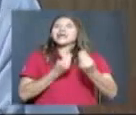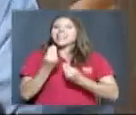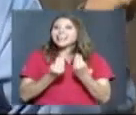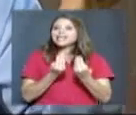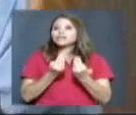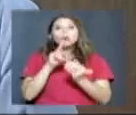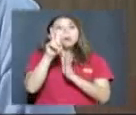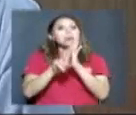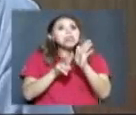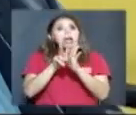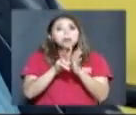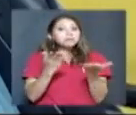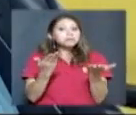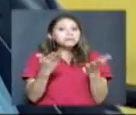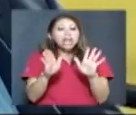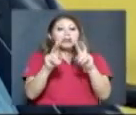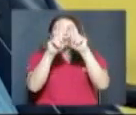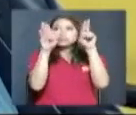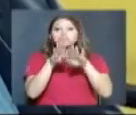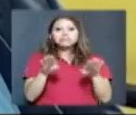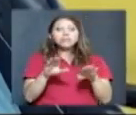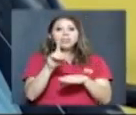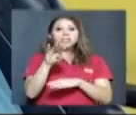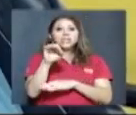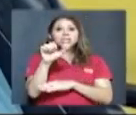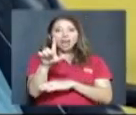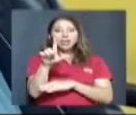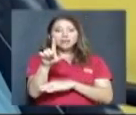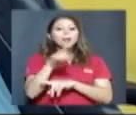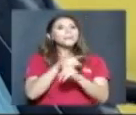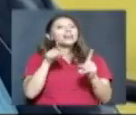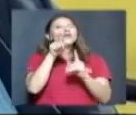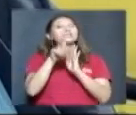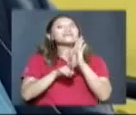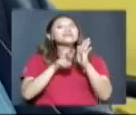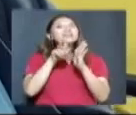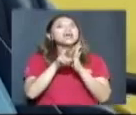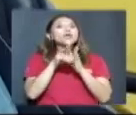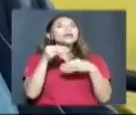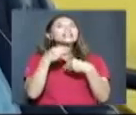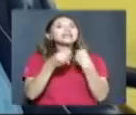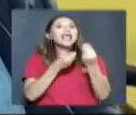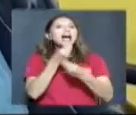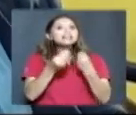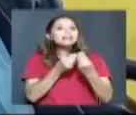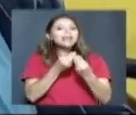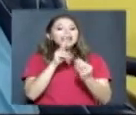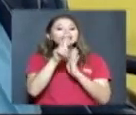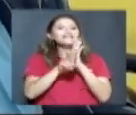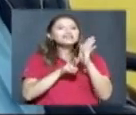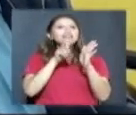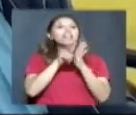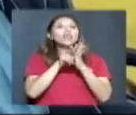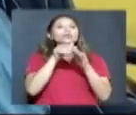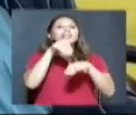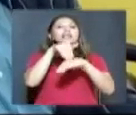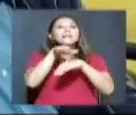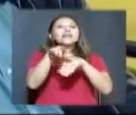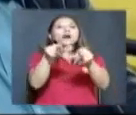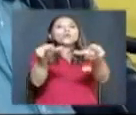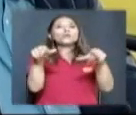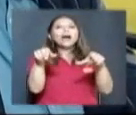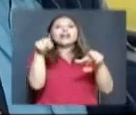el que cualquiera tiene en su computador. Sin embargo, ese video se envía a una estación donde ya se transmite, ¿verdad? Ahora,